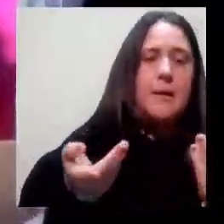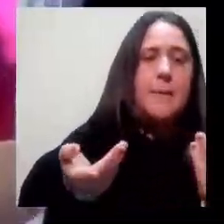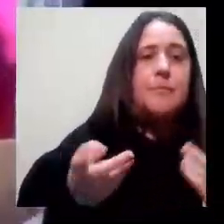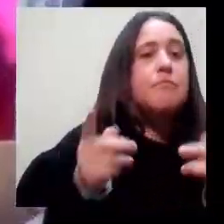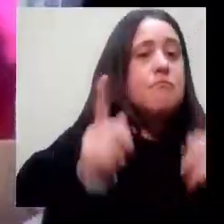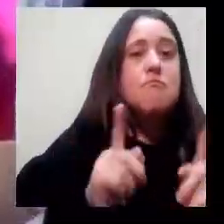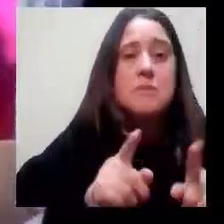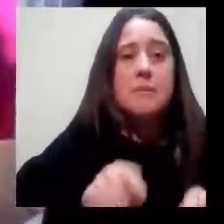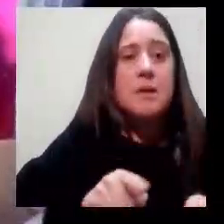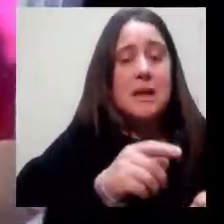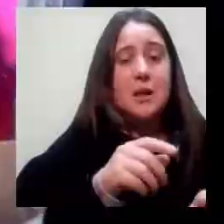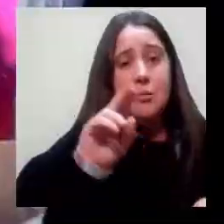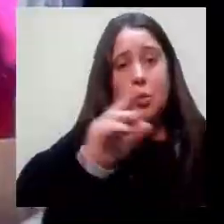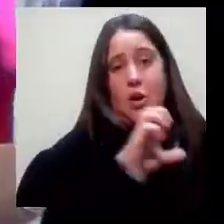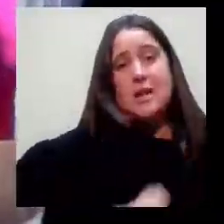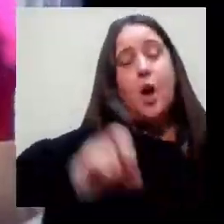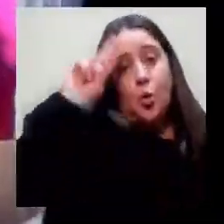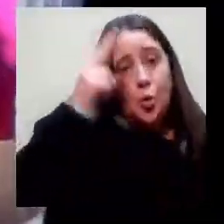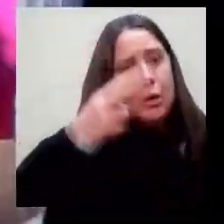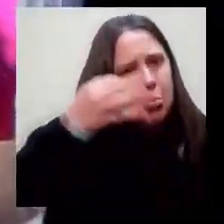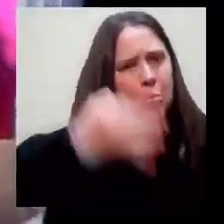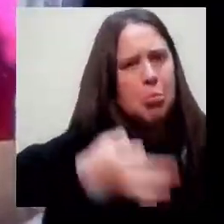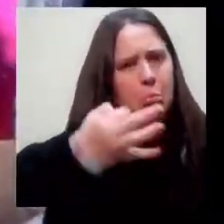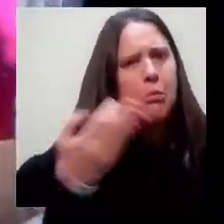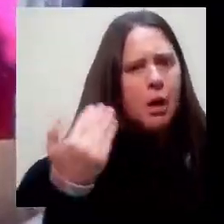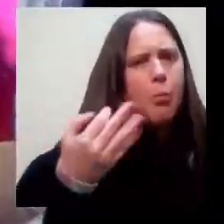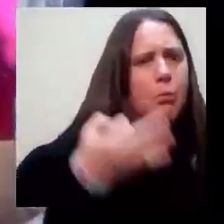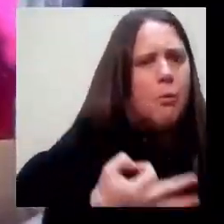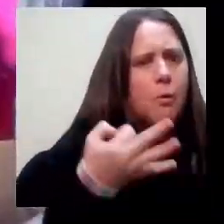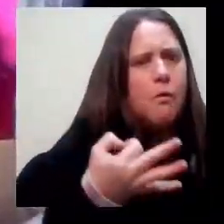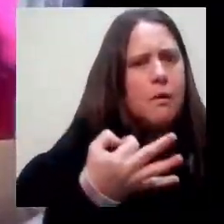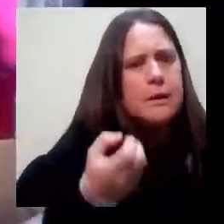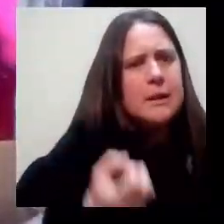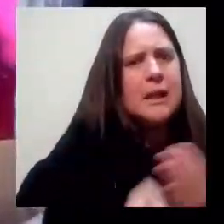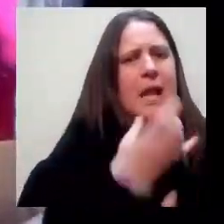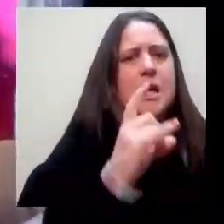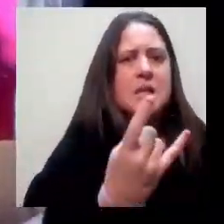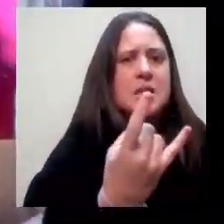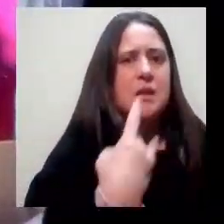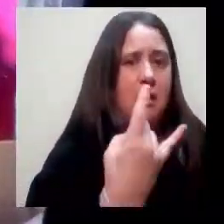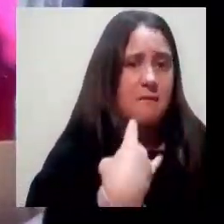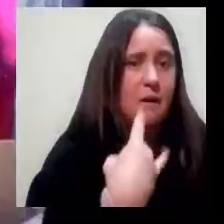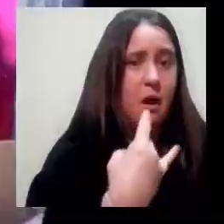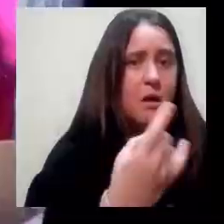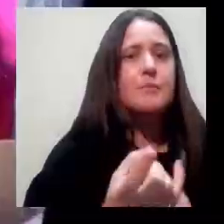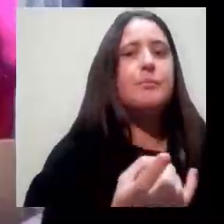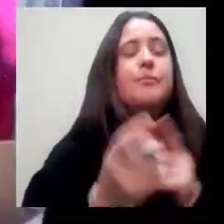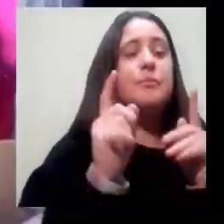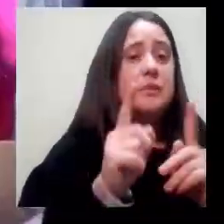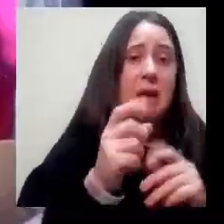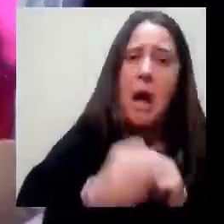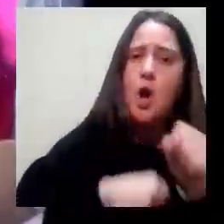el Estado uruguayo tuvo el acierto de crear Ceibal todos estos años y ha generado un